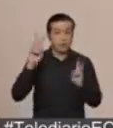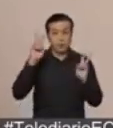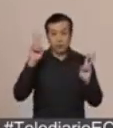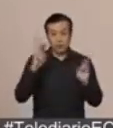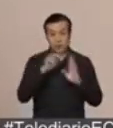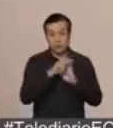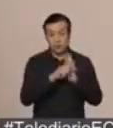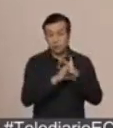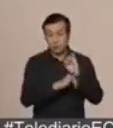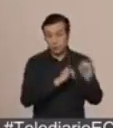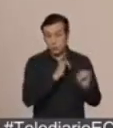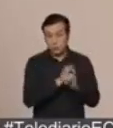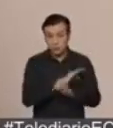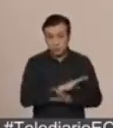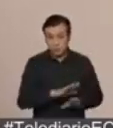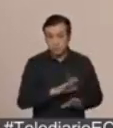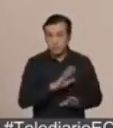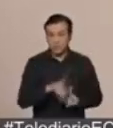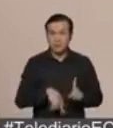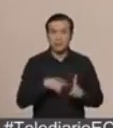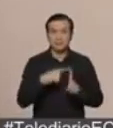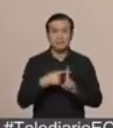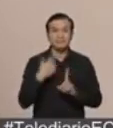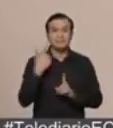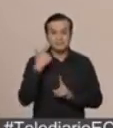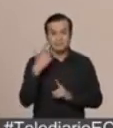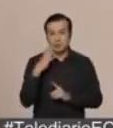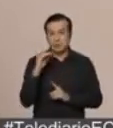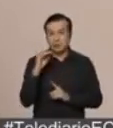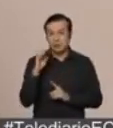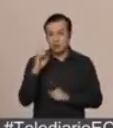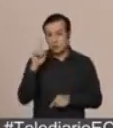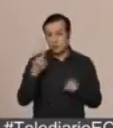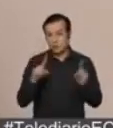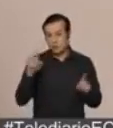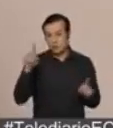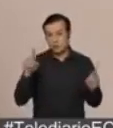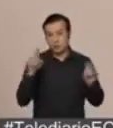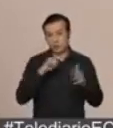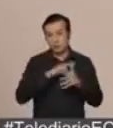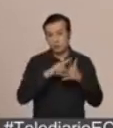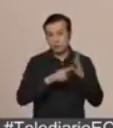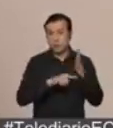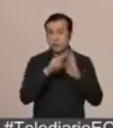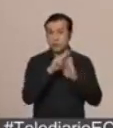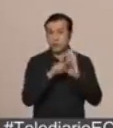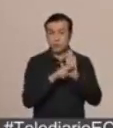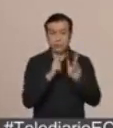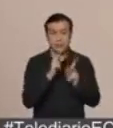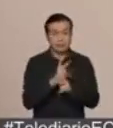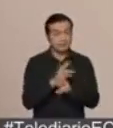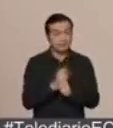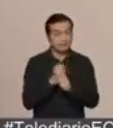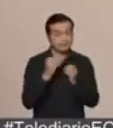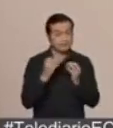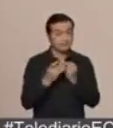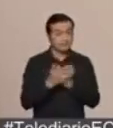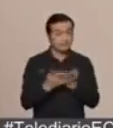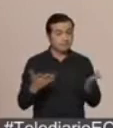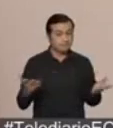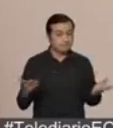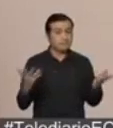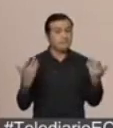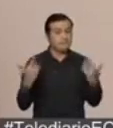normas internacionales, sino que también hemos implementado desde el COE algunos protocolos para la bioseguridad y adicionalmente en la